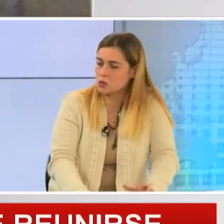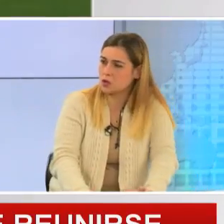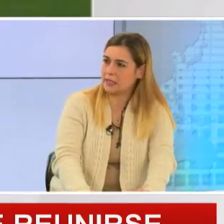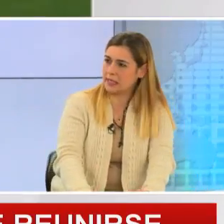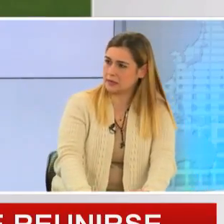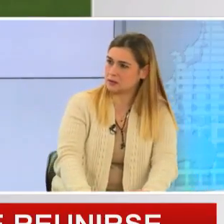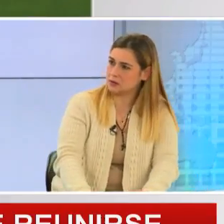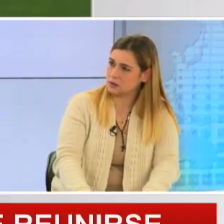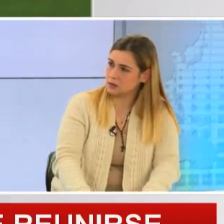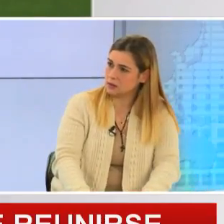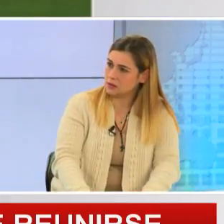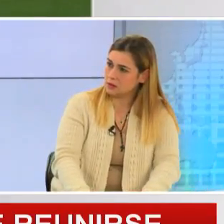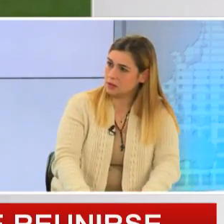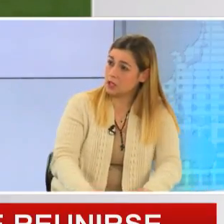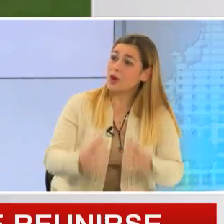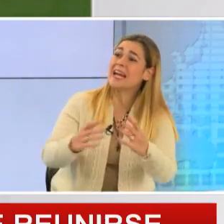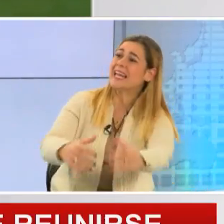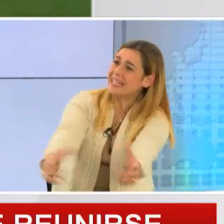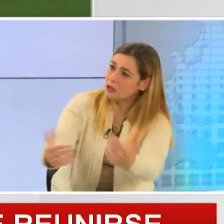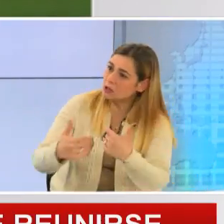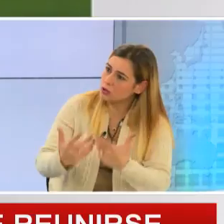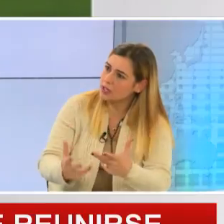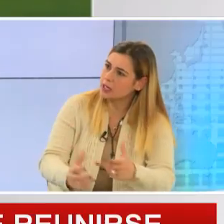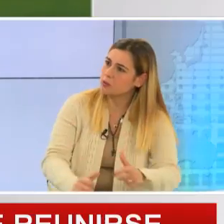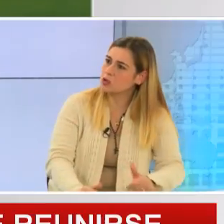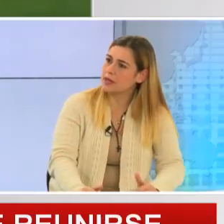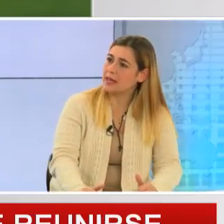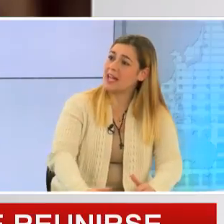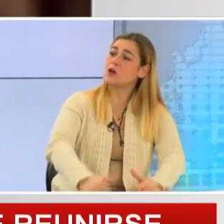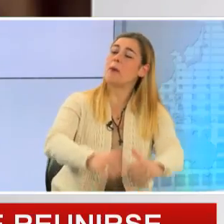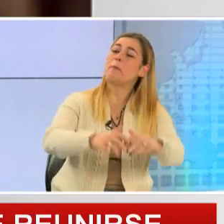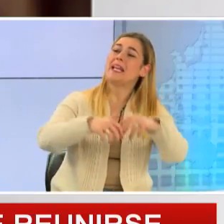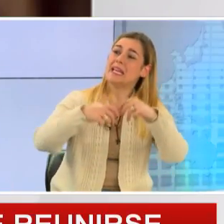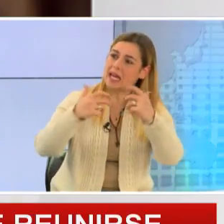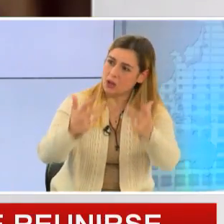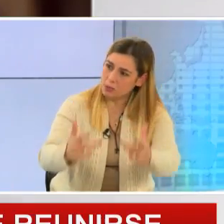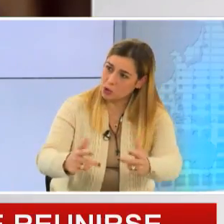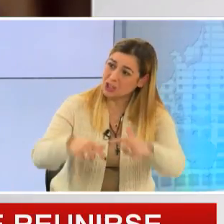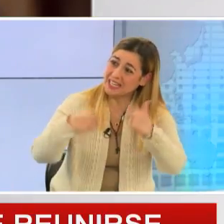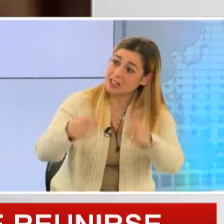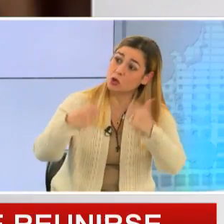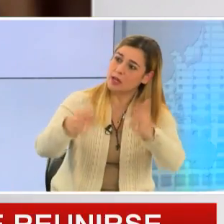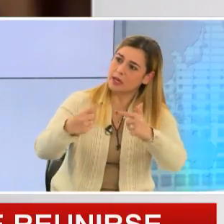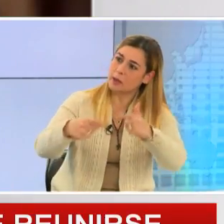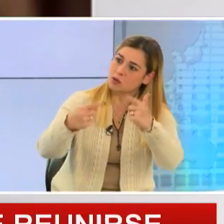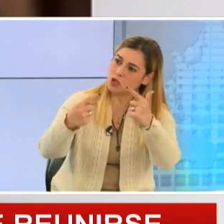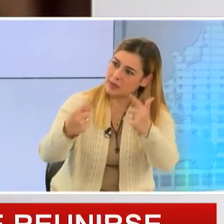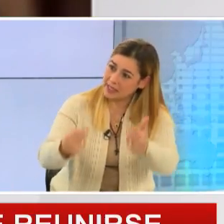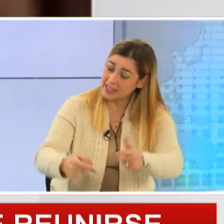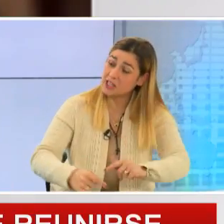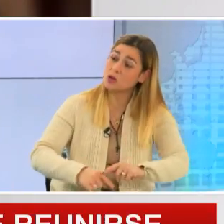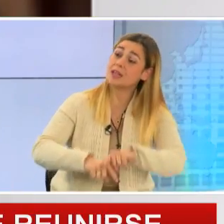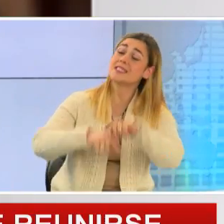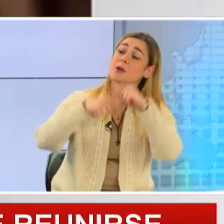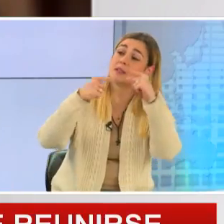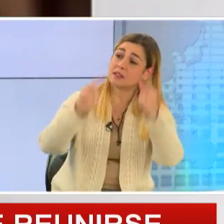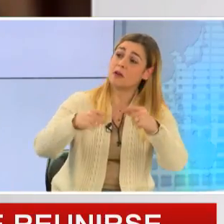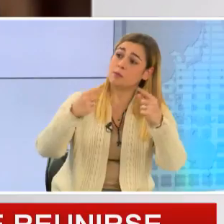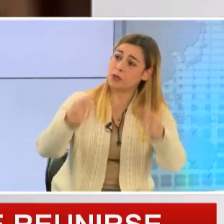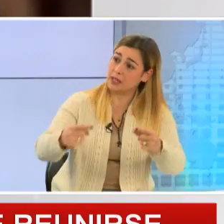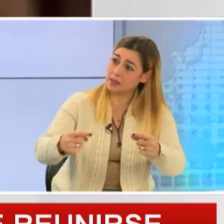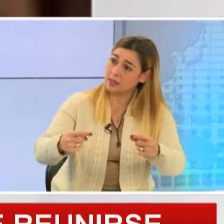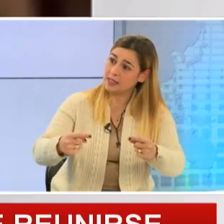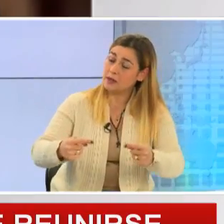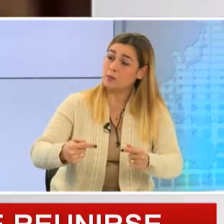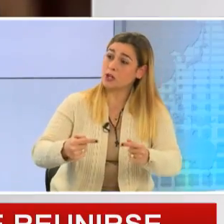la responsabilidad. Pero estamos pidiéndole peras al olmo. Ellos han querido toda la responsabilidad. Ellos han peleado por tener toda la responsabilidad y ellos han secuestrado